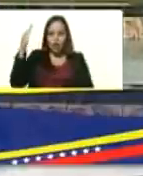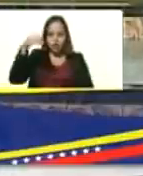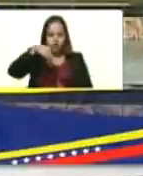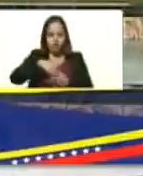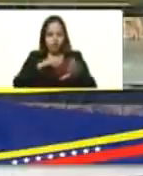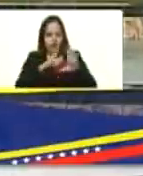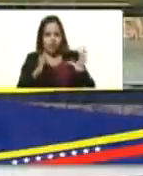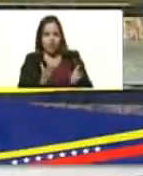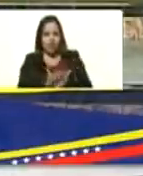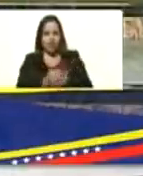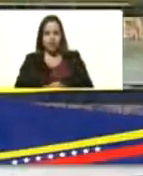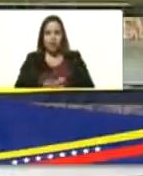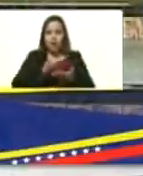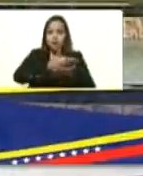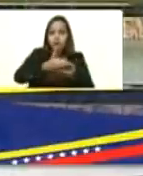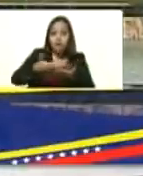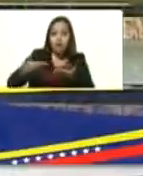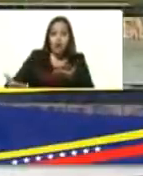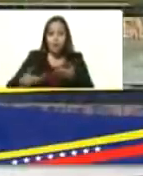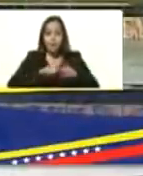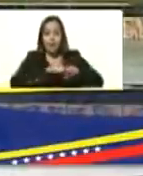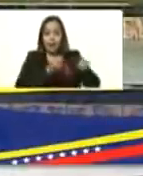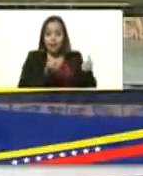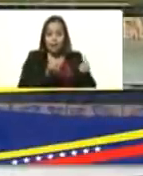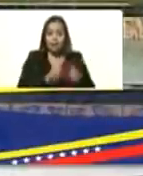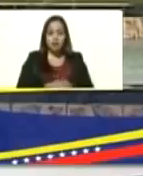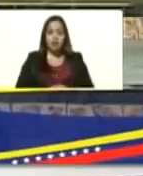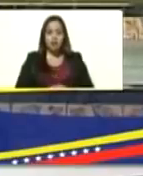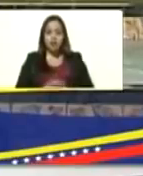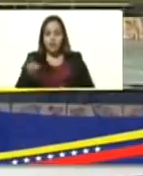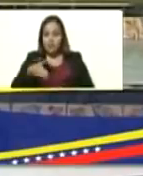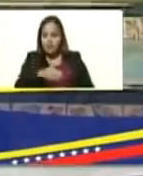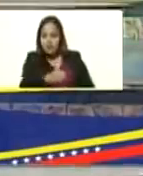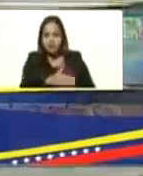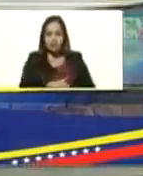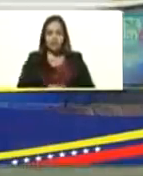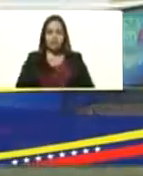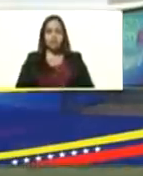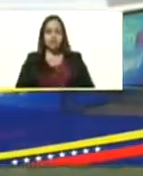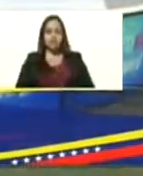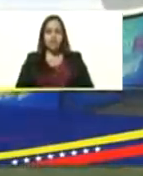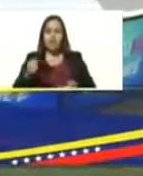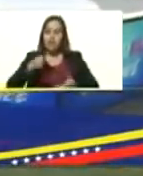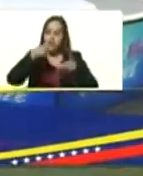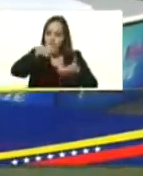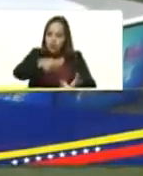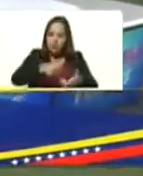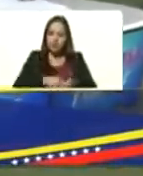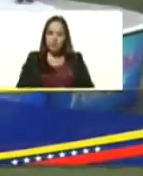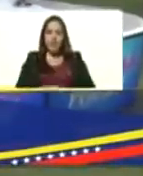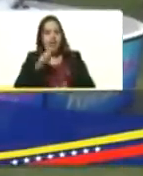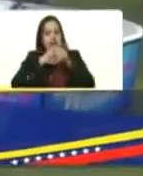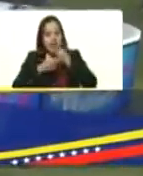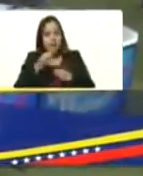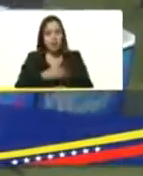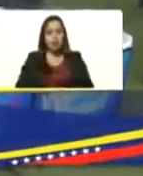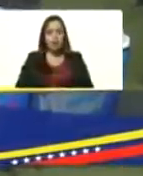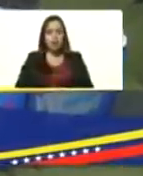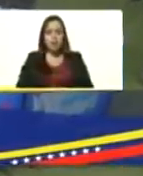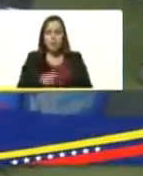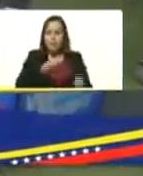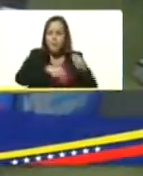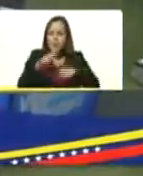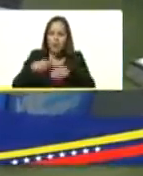multiplicación de panes y peces y bolsas y alimentos multiplicación